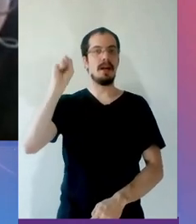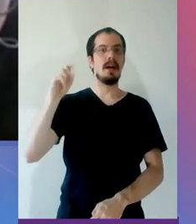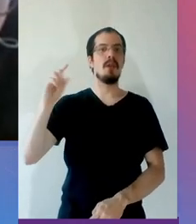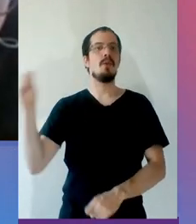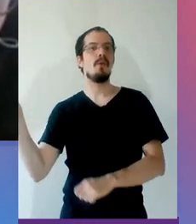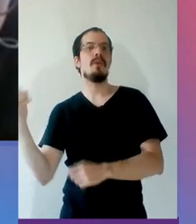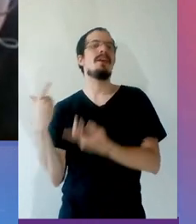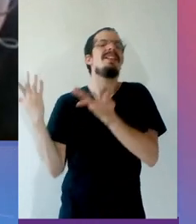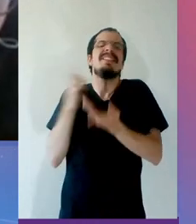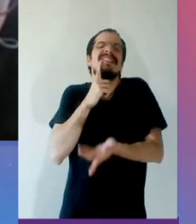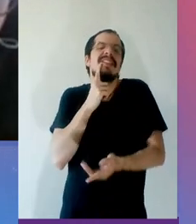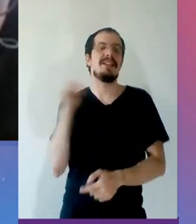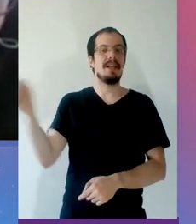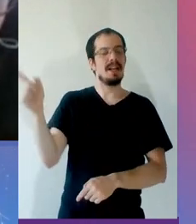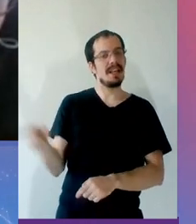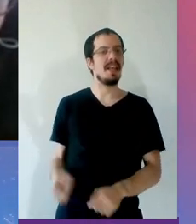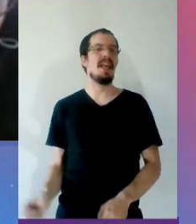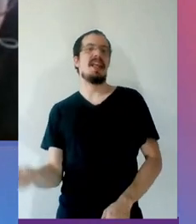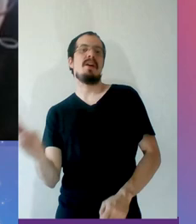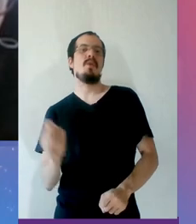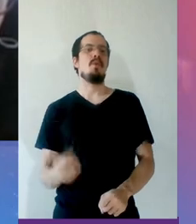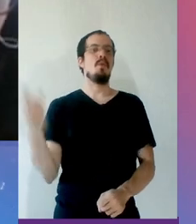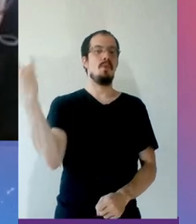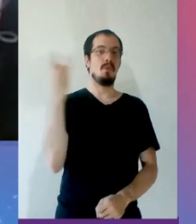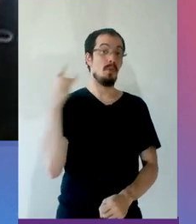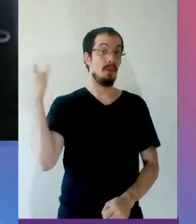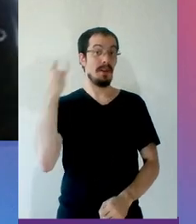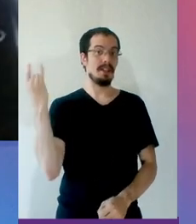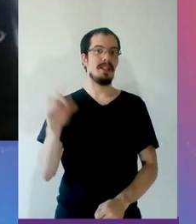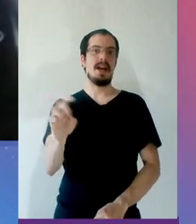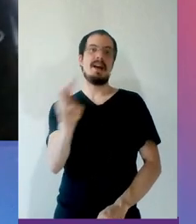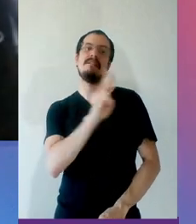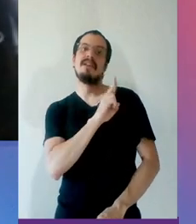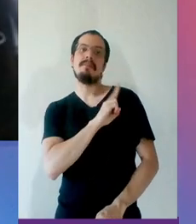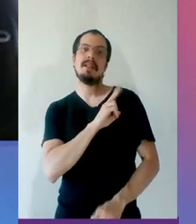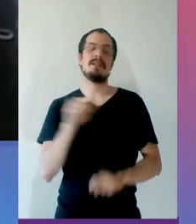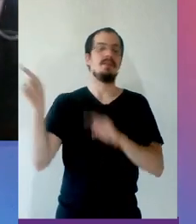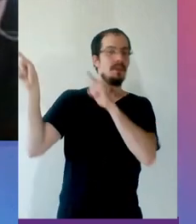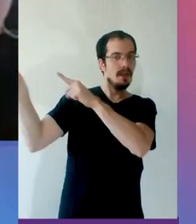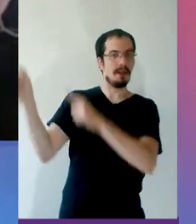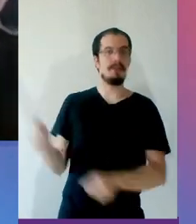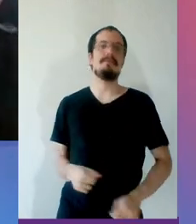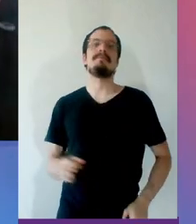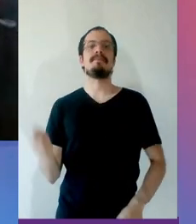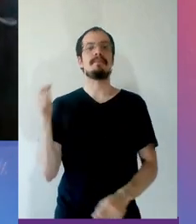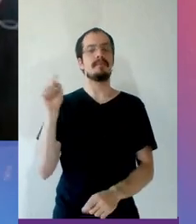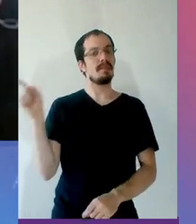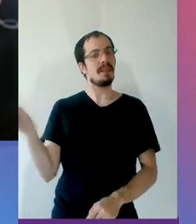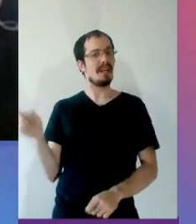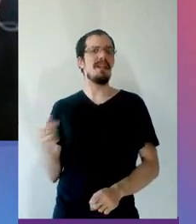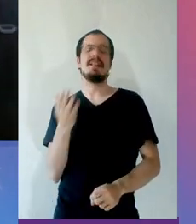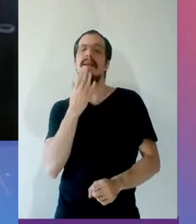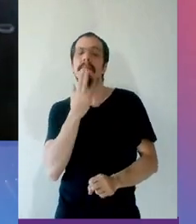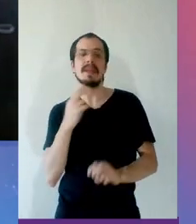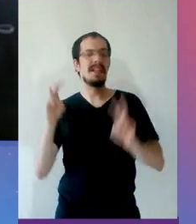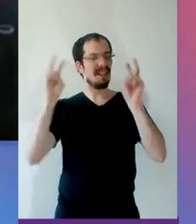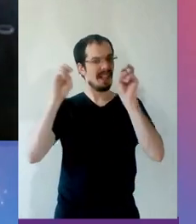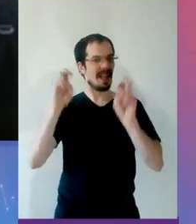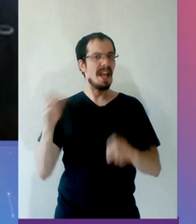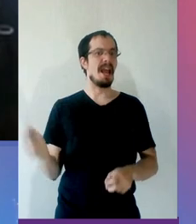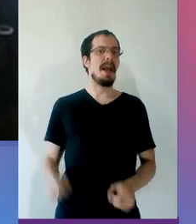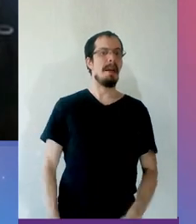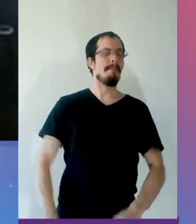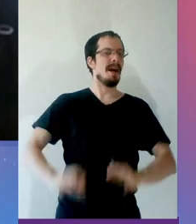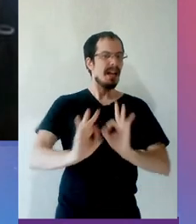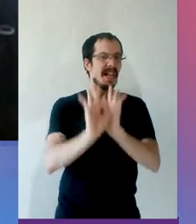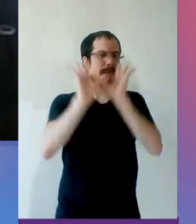además directora del CRIAS de Viña del Mar, obviamente especialista, que lleva años